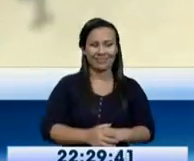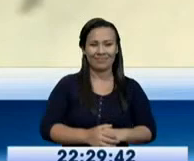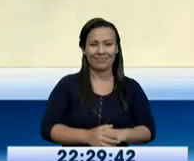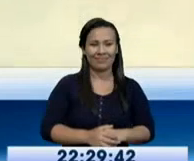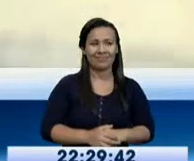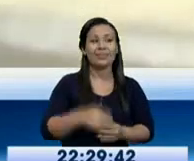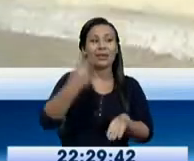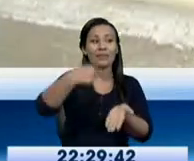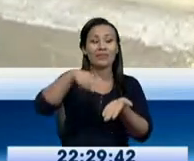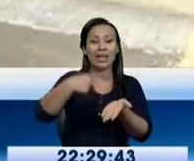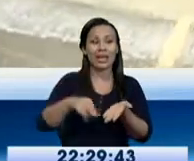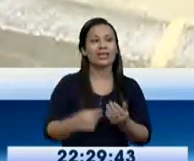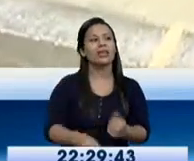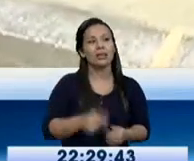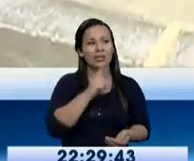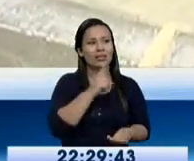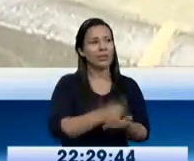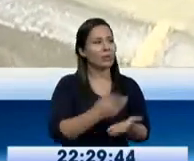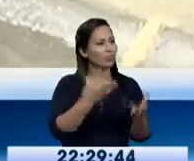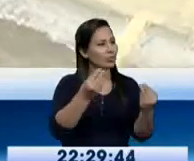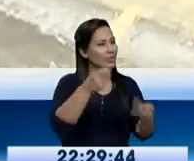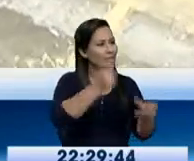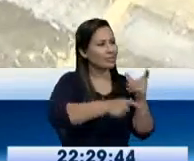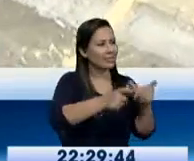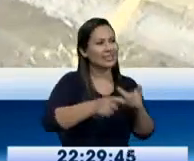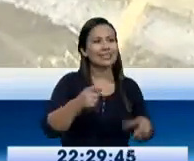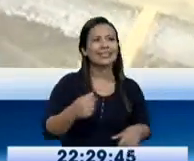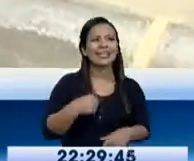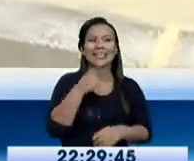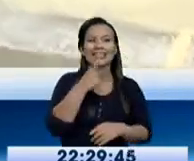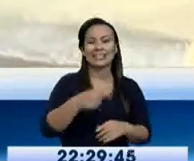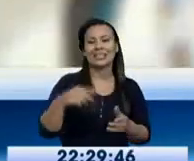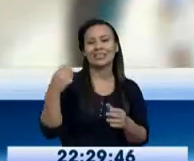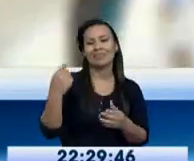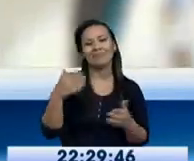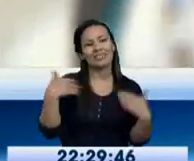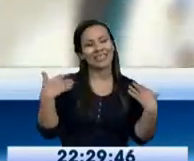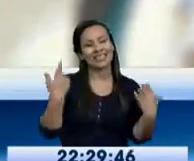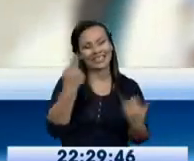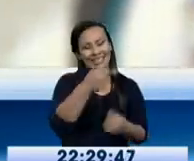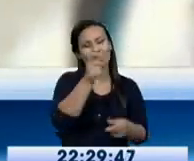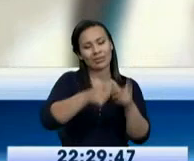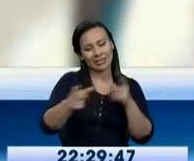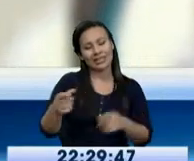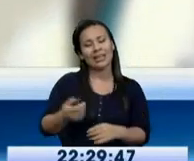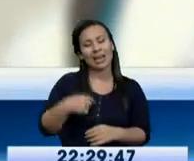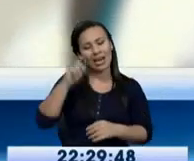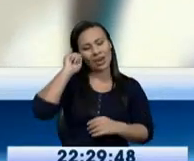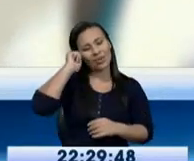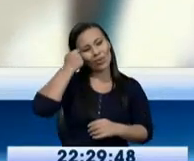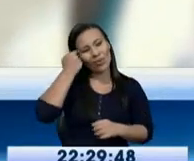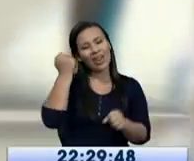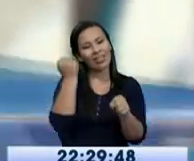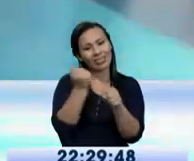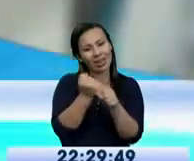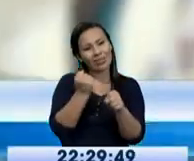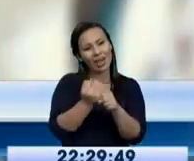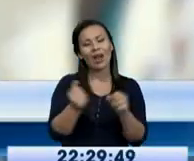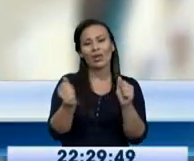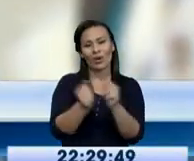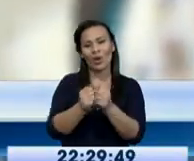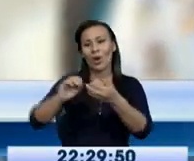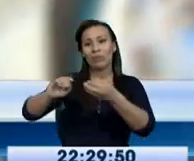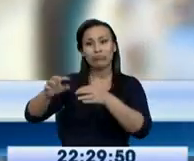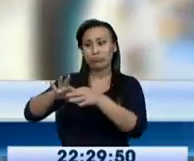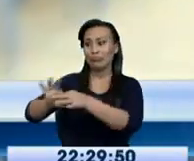Con bailes, pese al cautiverio, se podría decir que había fiesta en casa. Más que nada que ellos se llevan un bonito recuerdo de haber trabajado mancomunadamente entre